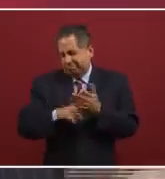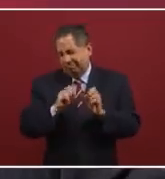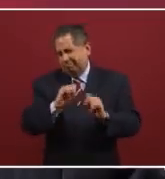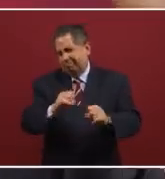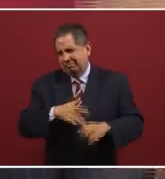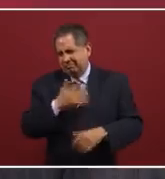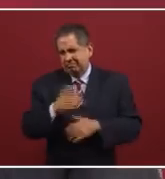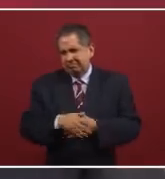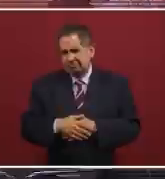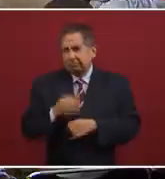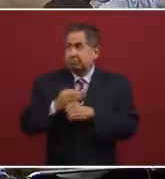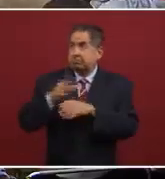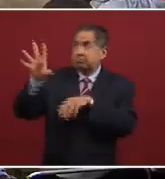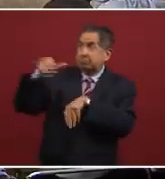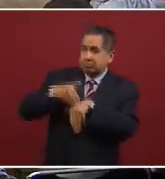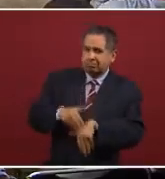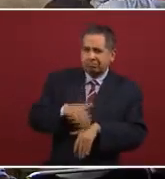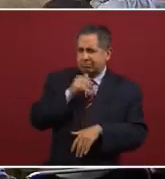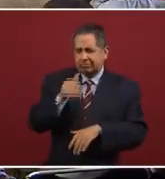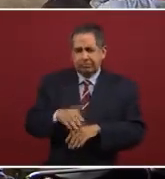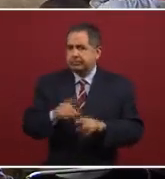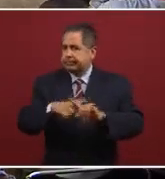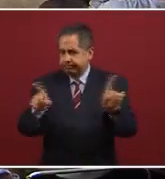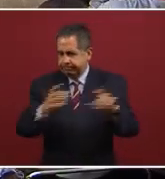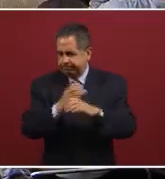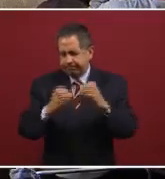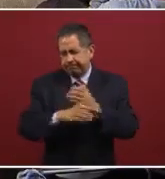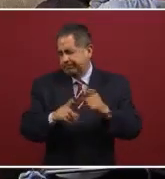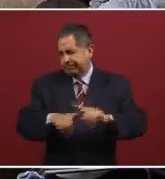además no la estamos adoptando, es otra cosa.